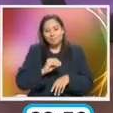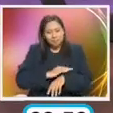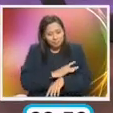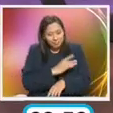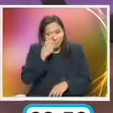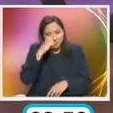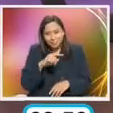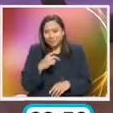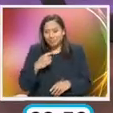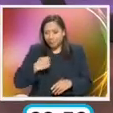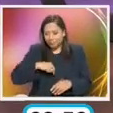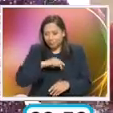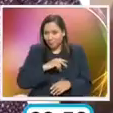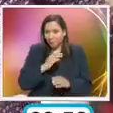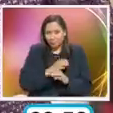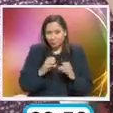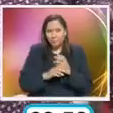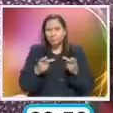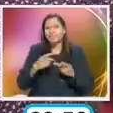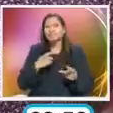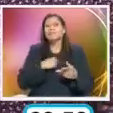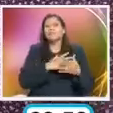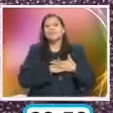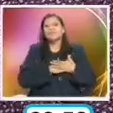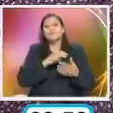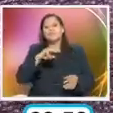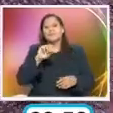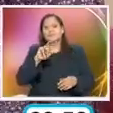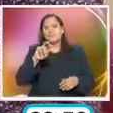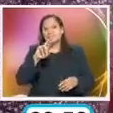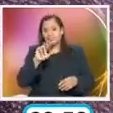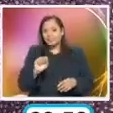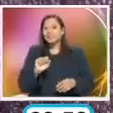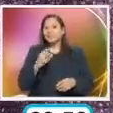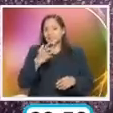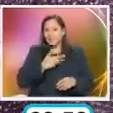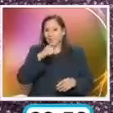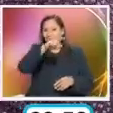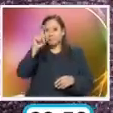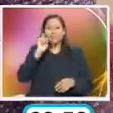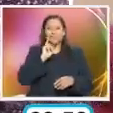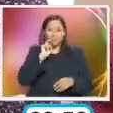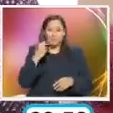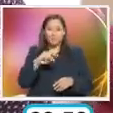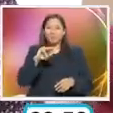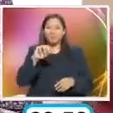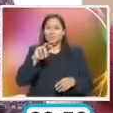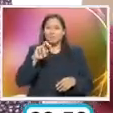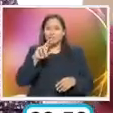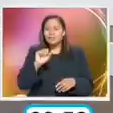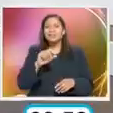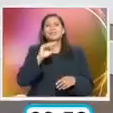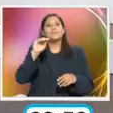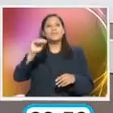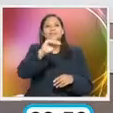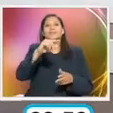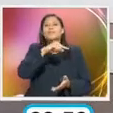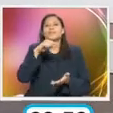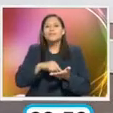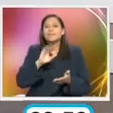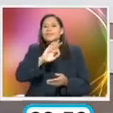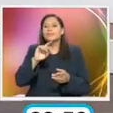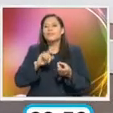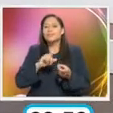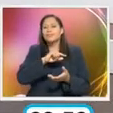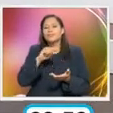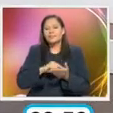tener para las cosas que... Mavers, las que les amo, gusta, las ¿no? amo, Ahí Mavers. está, las Mavers presentes. Oye, ¿vas a estar realizando presentaciones, giras? ¿Qué vas a estar haciendo